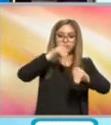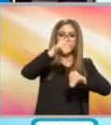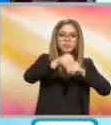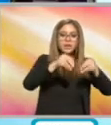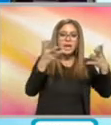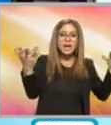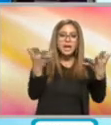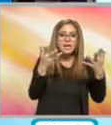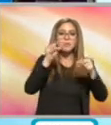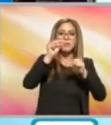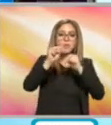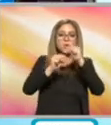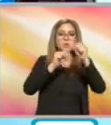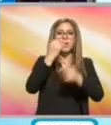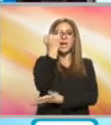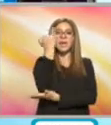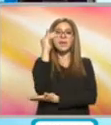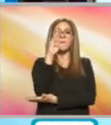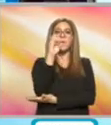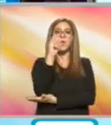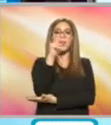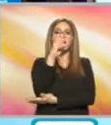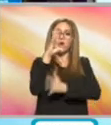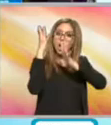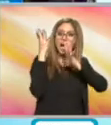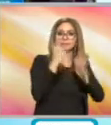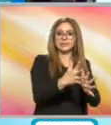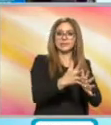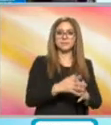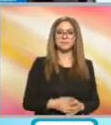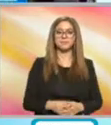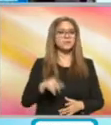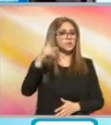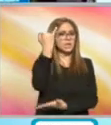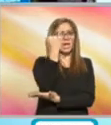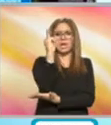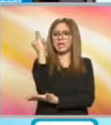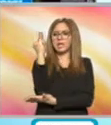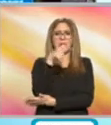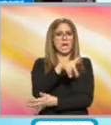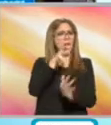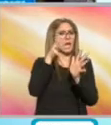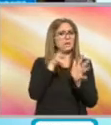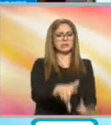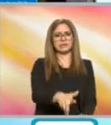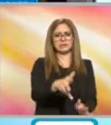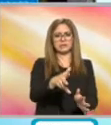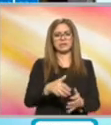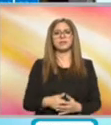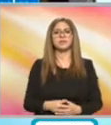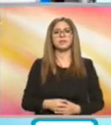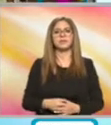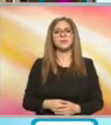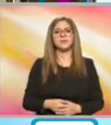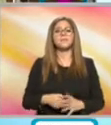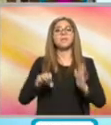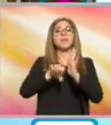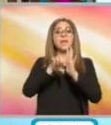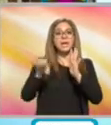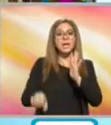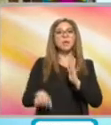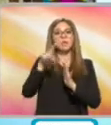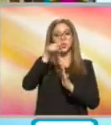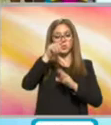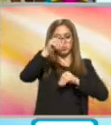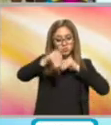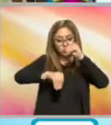el Jardín Botánico. Entonces, esos van a permanecer, los jardines van a permanecer. Eso te iba a decir, todo lo que ustedes pongan, ahí se va a